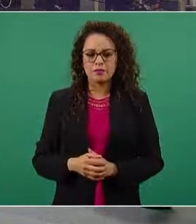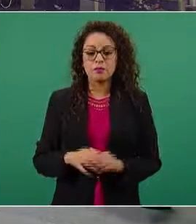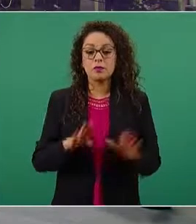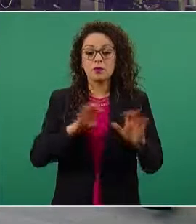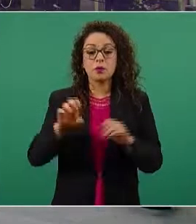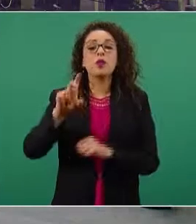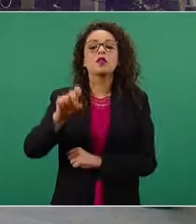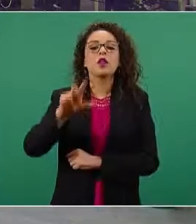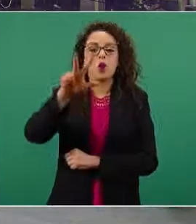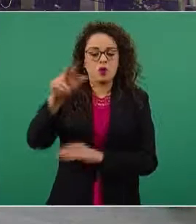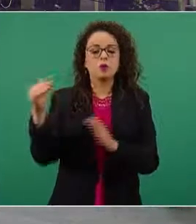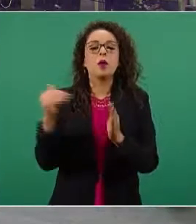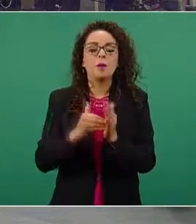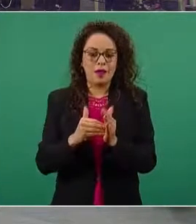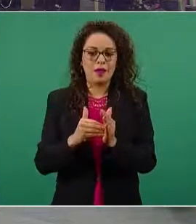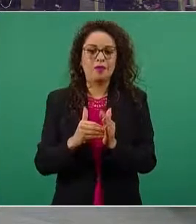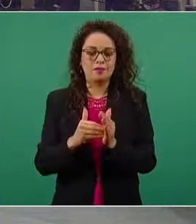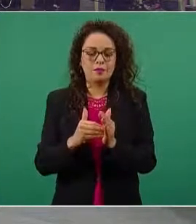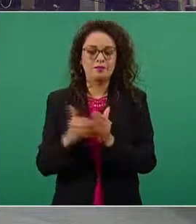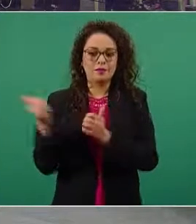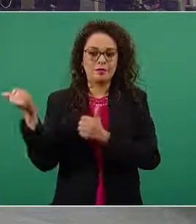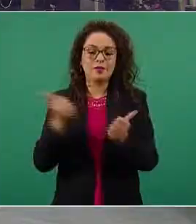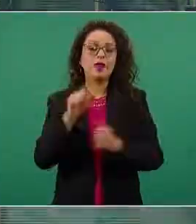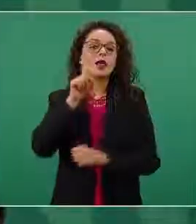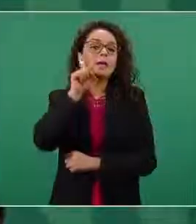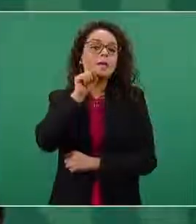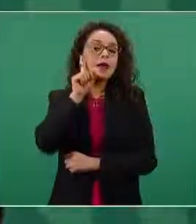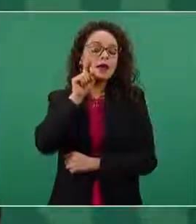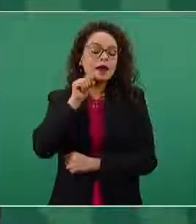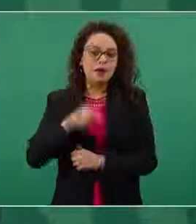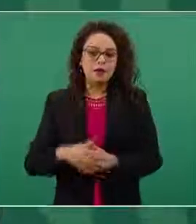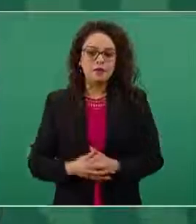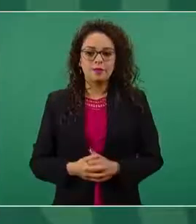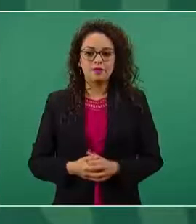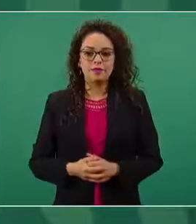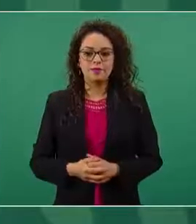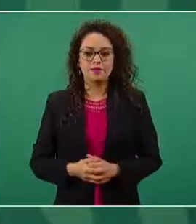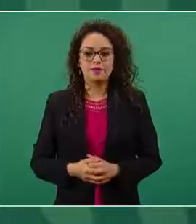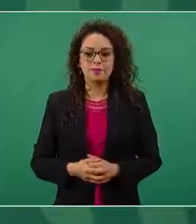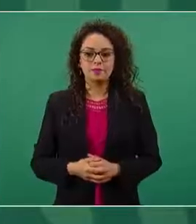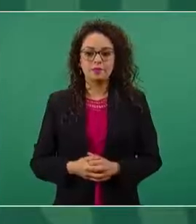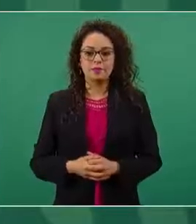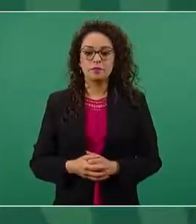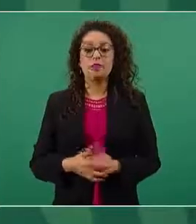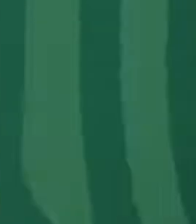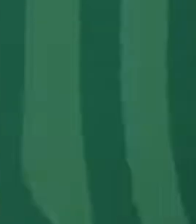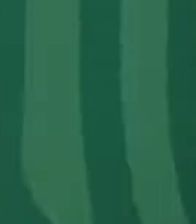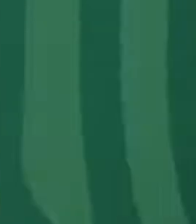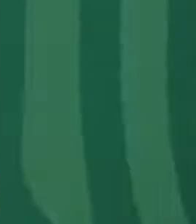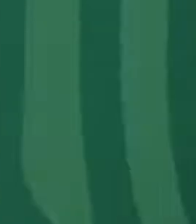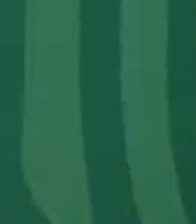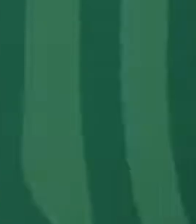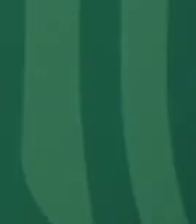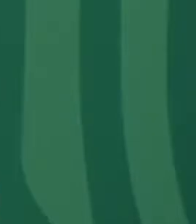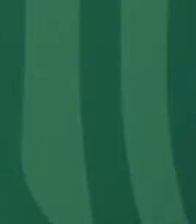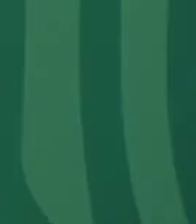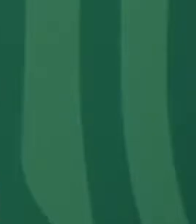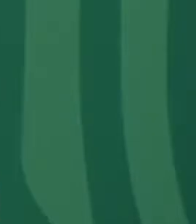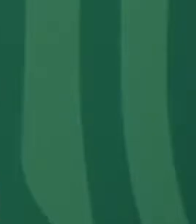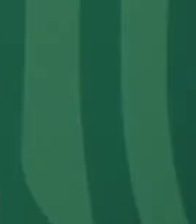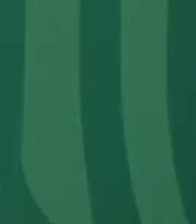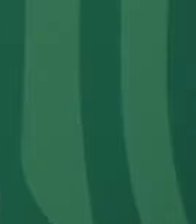38,000. Entonces, nos están llegando las vacunas y se